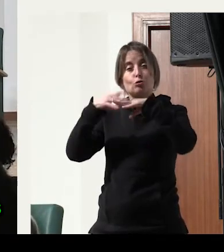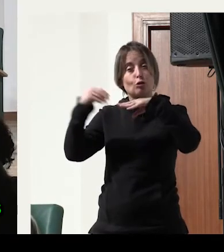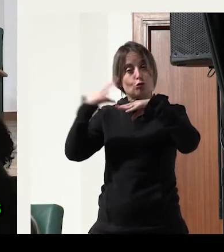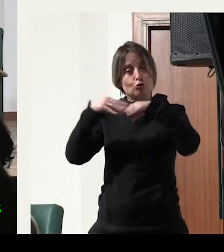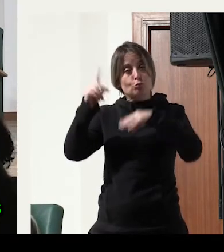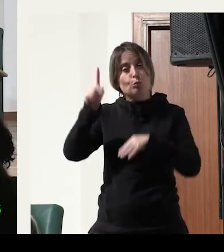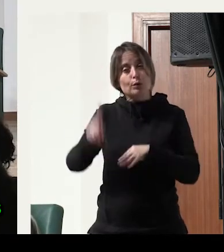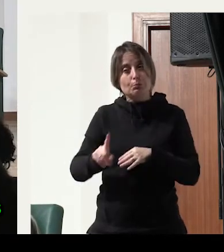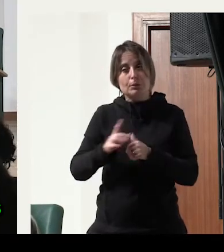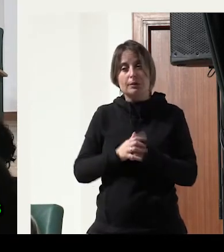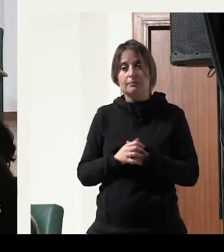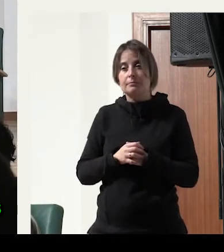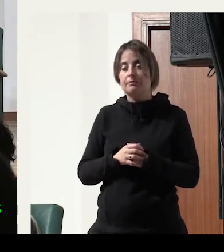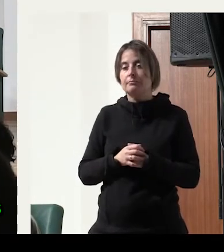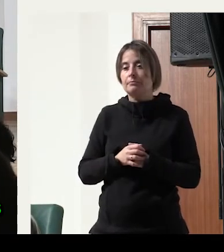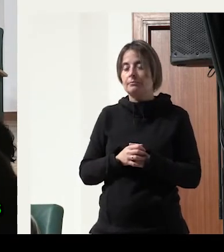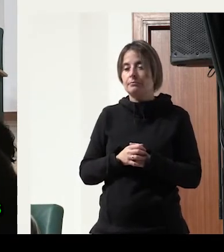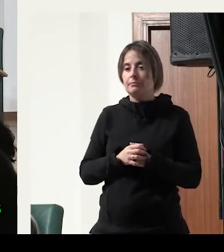Pues,